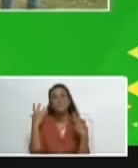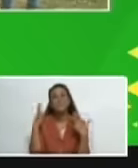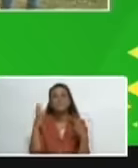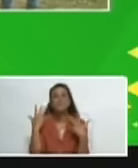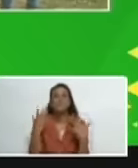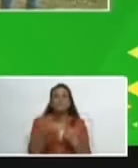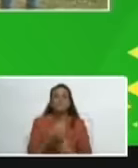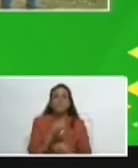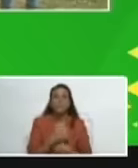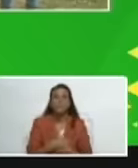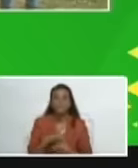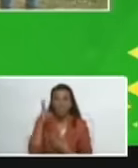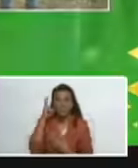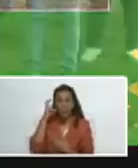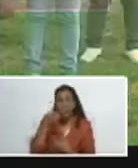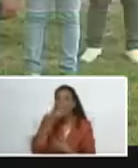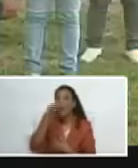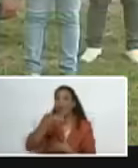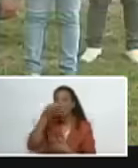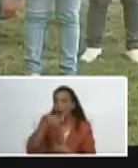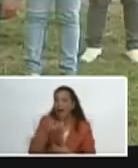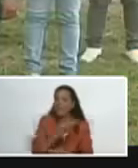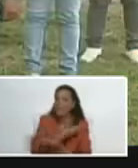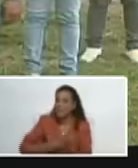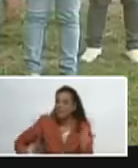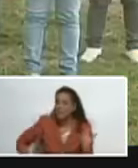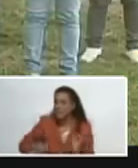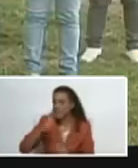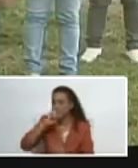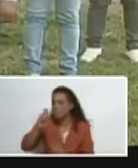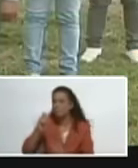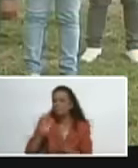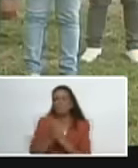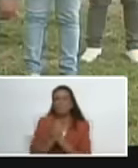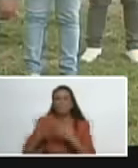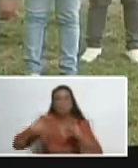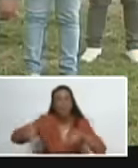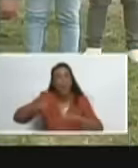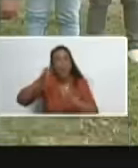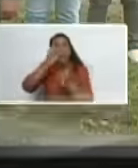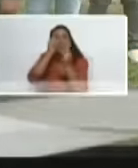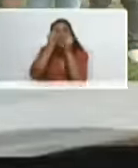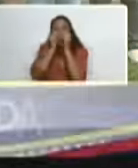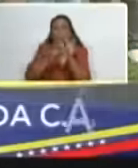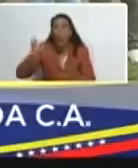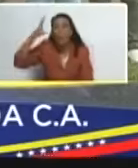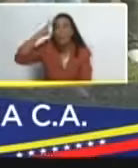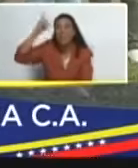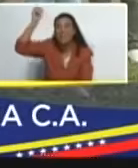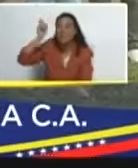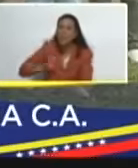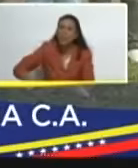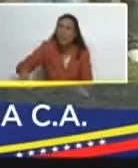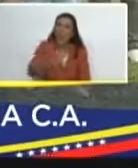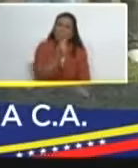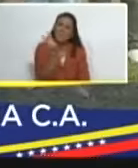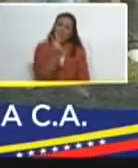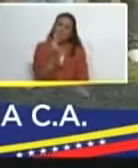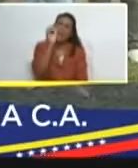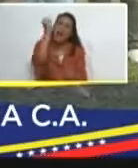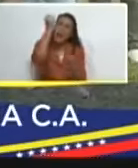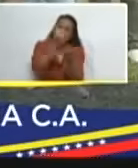Buenas tardes, señor presidente. Primeramente, Dios bendiga a Venezuela en el nombre poderoso de nuestro Señor Jesucristo.